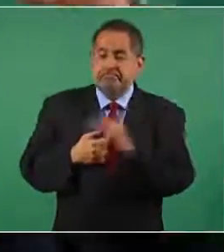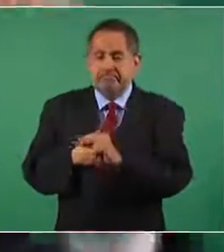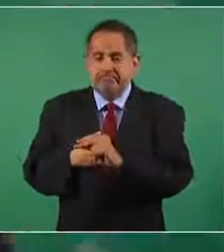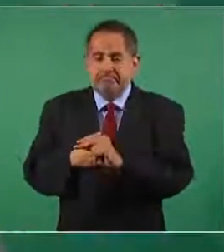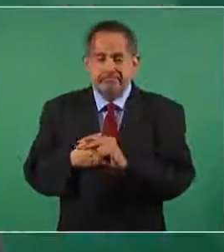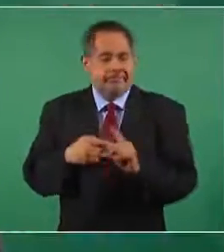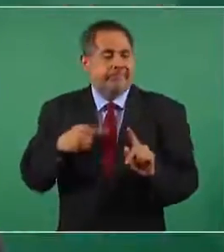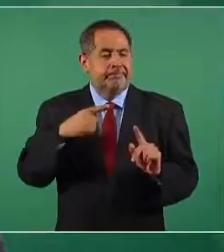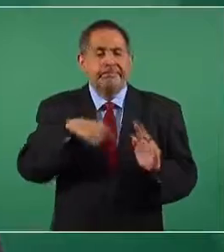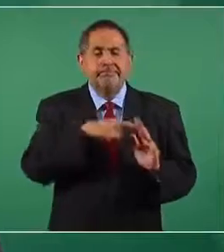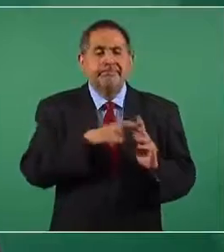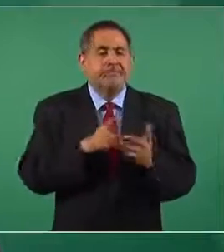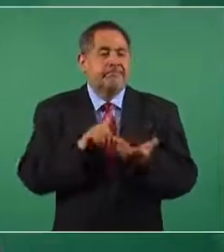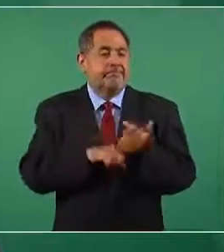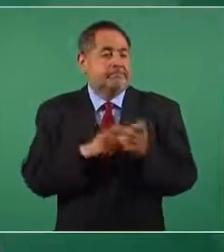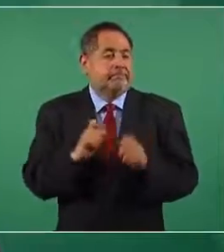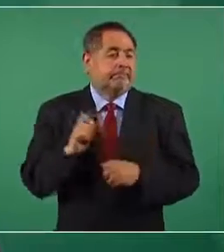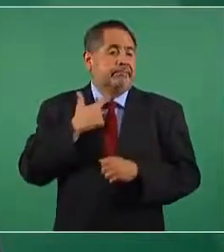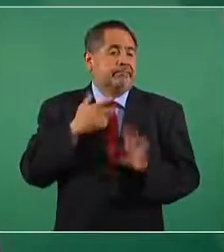vienen del antiguo régimen,